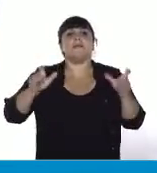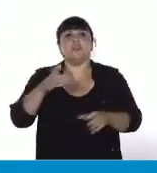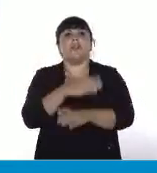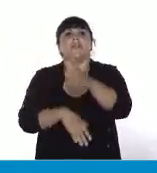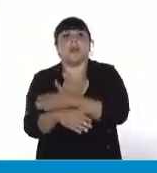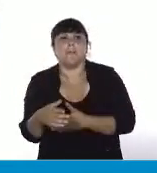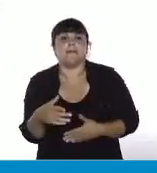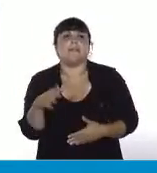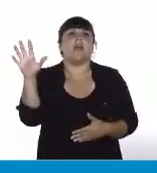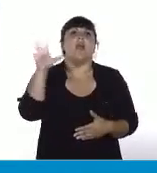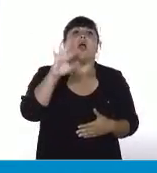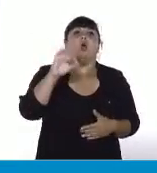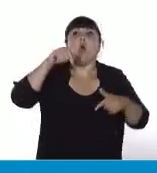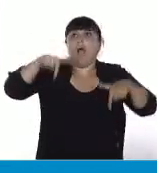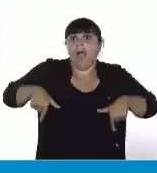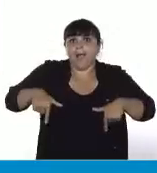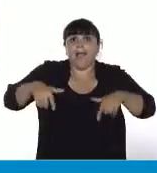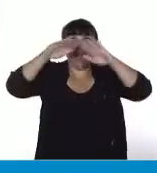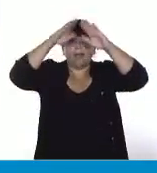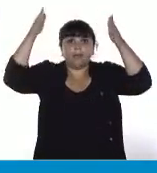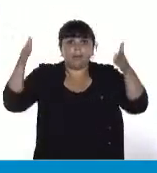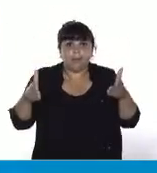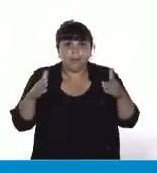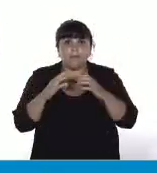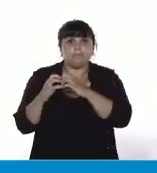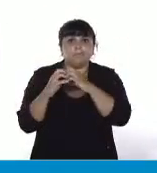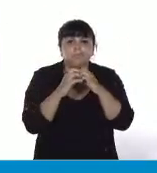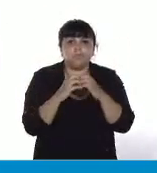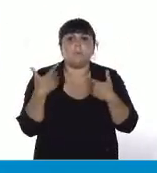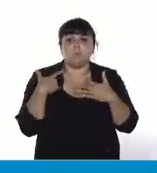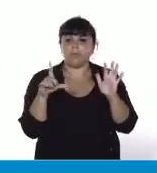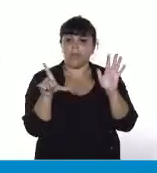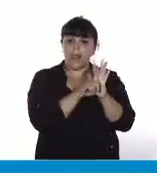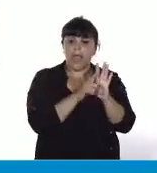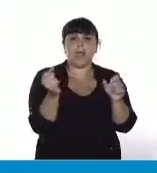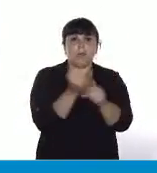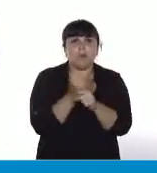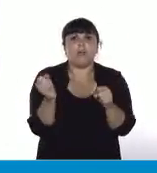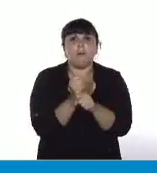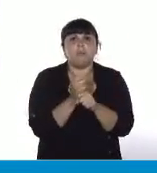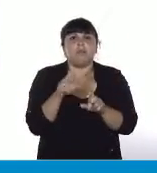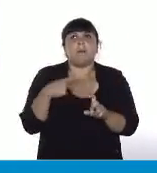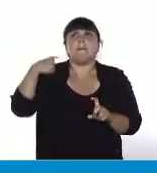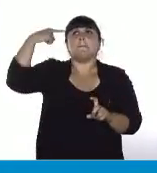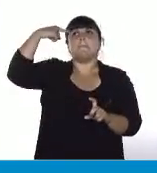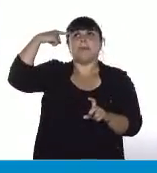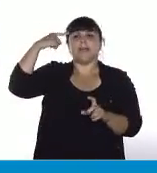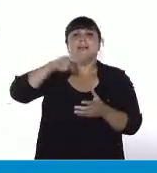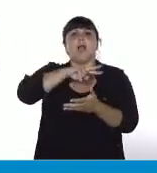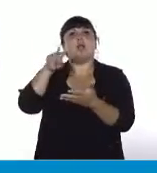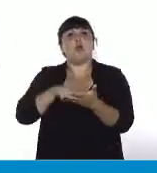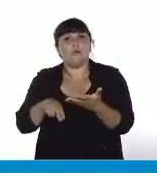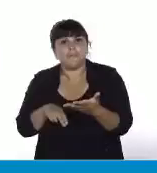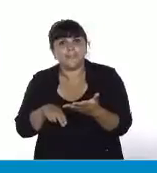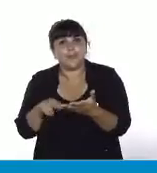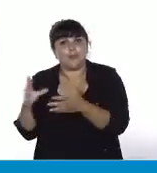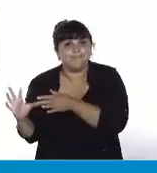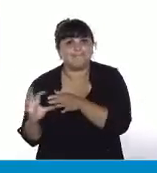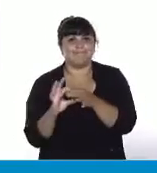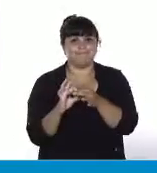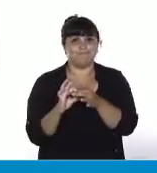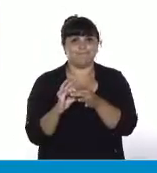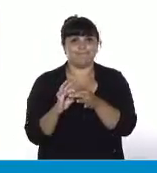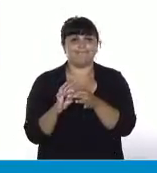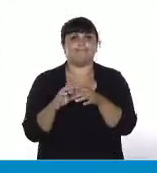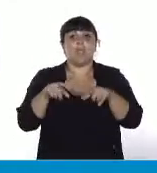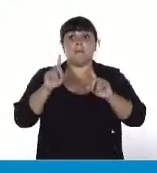o que desde esta Cámara legislemos observando también los principios de la Convención. Entonces, a través de